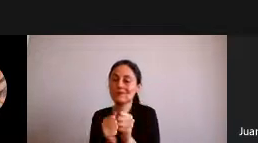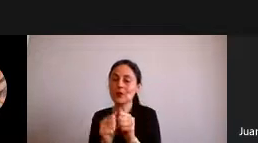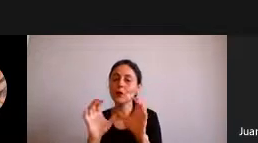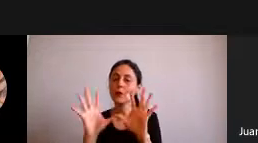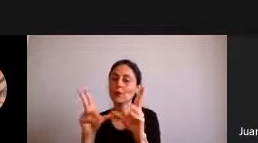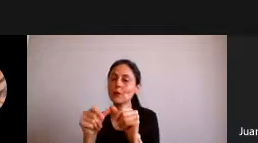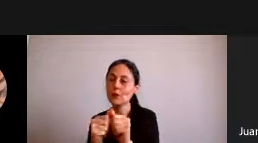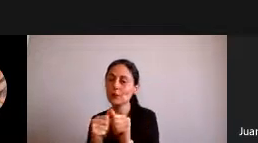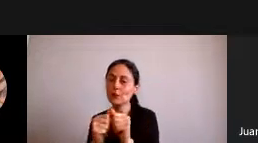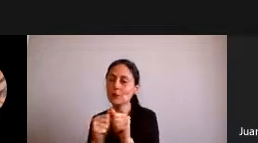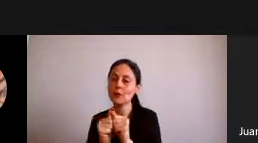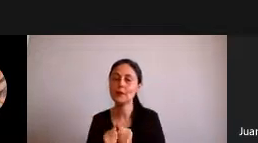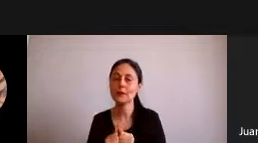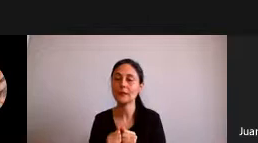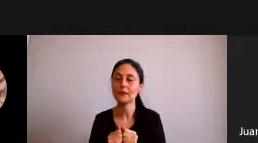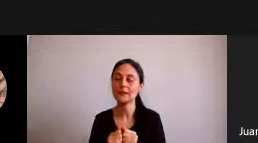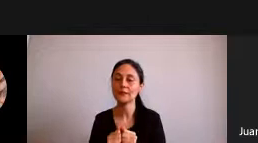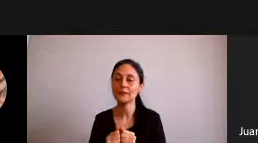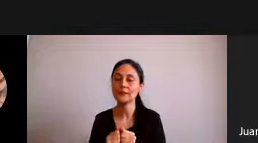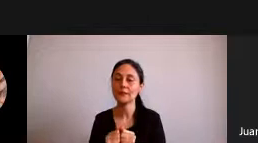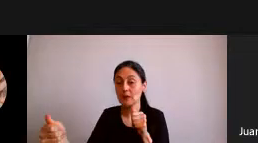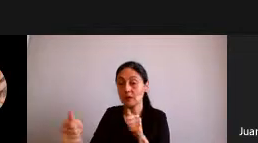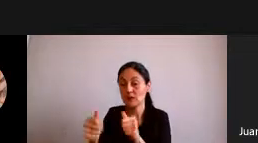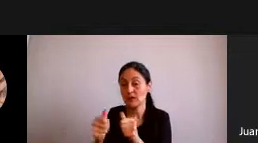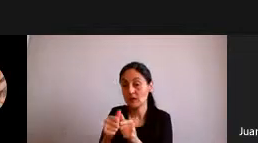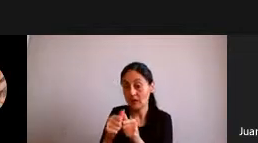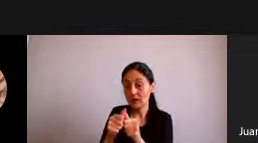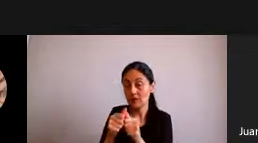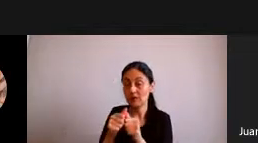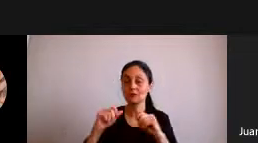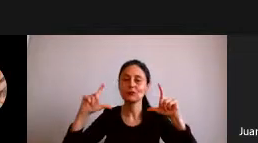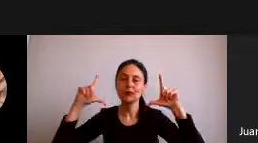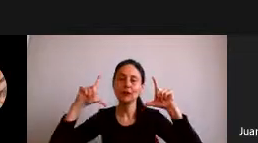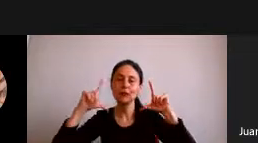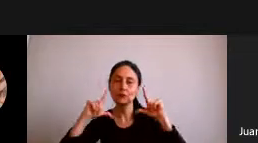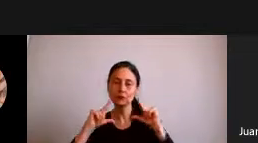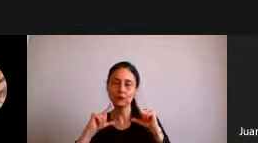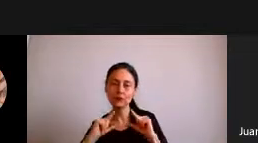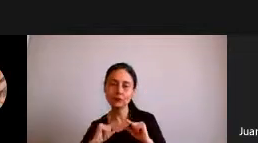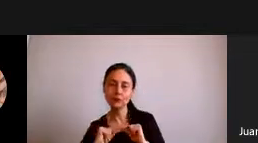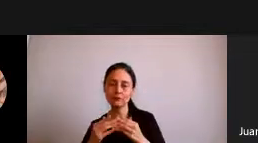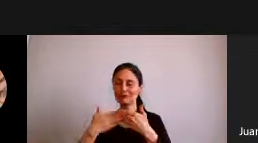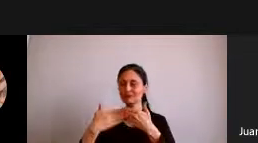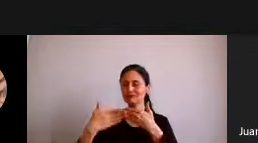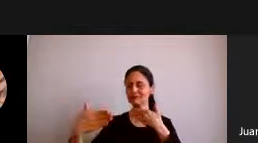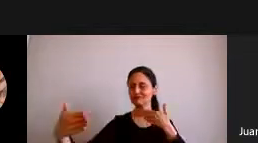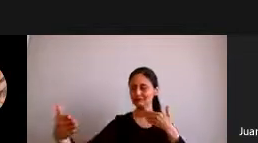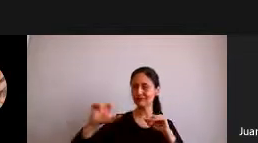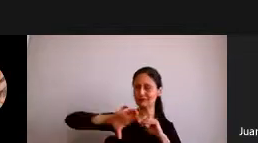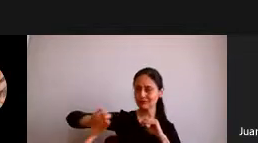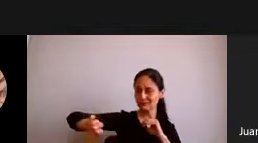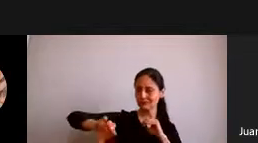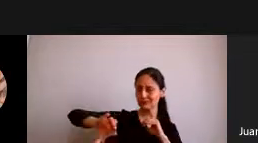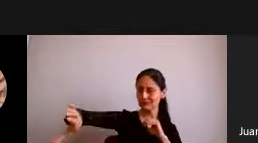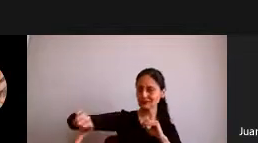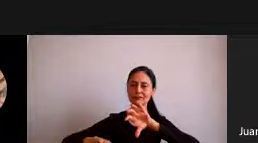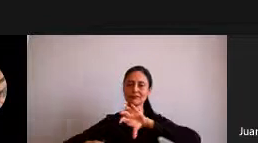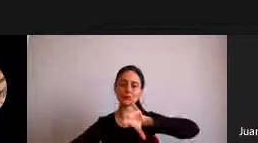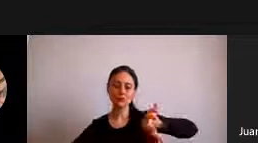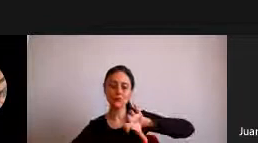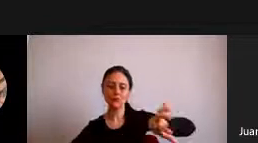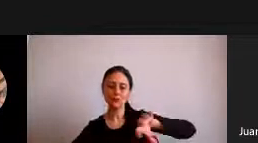más cercanos, ¿cierto? De forma de disminuir muchas veces este alejamiento o aislamiento que se puede presentar en una unidad de